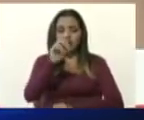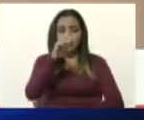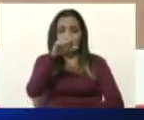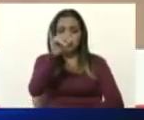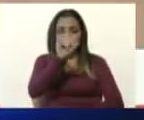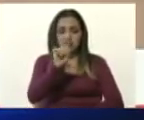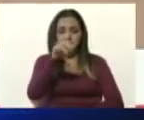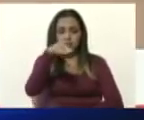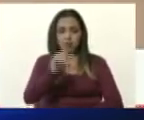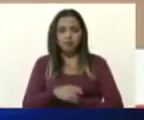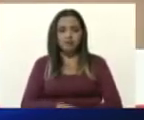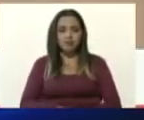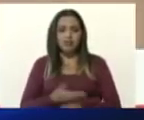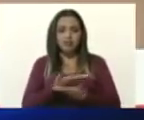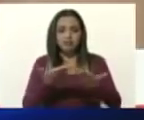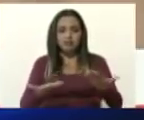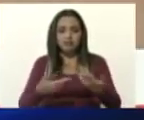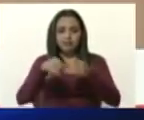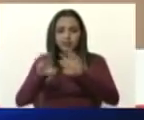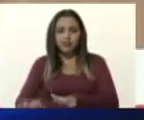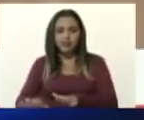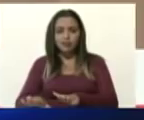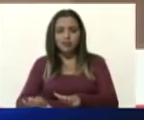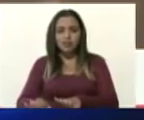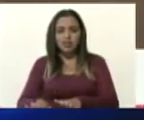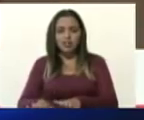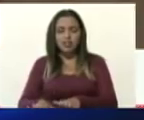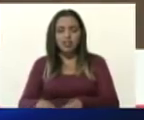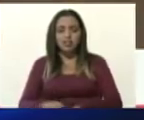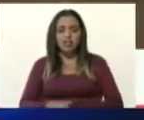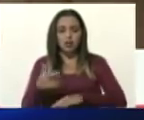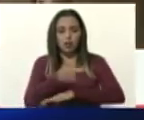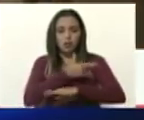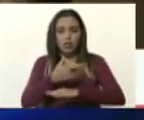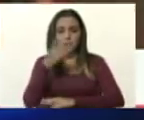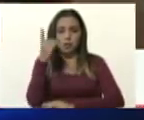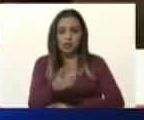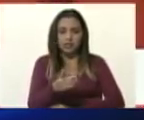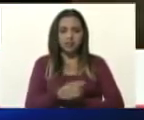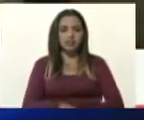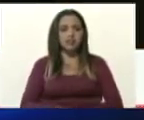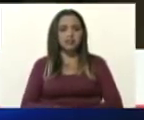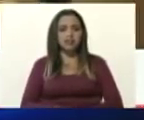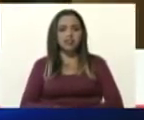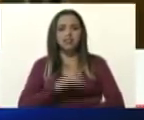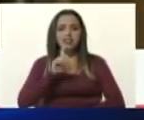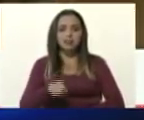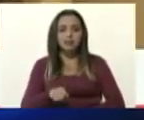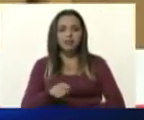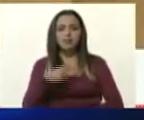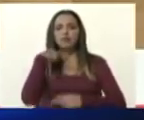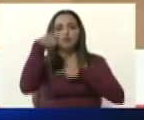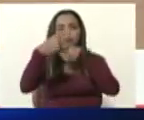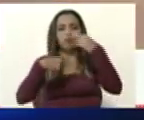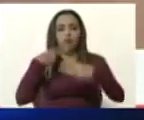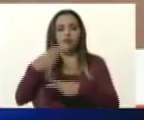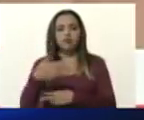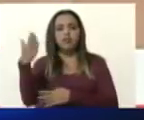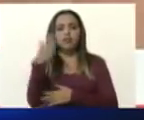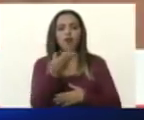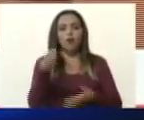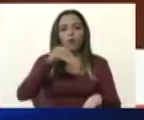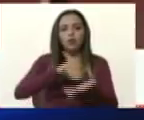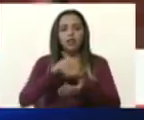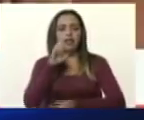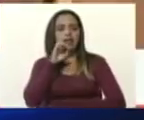la renuncia del gobierno dictatorial y exigiendo en una sola voz que vuelva a evo